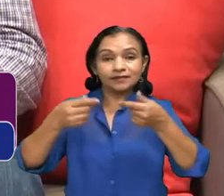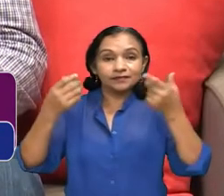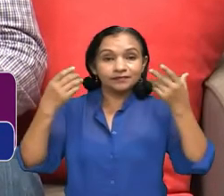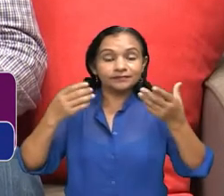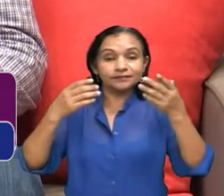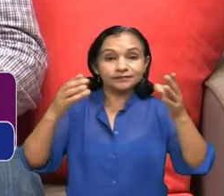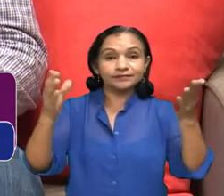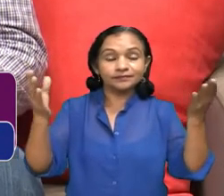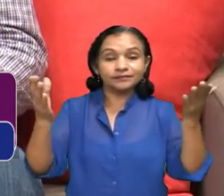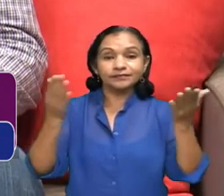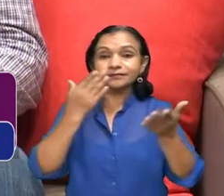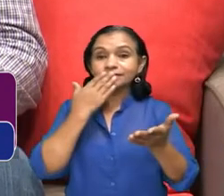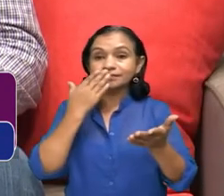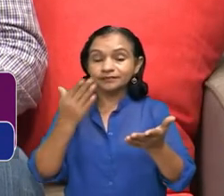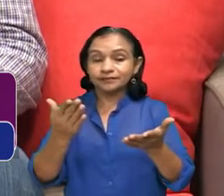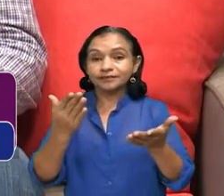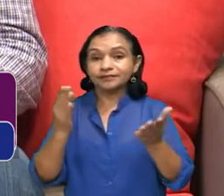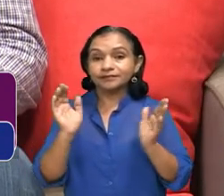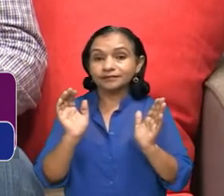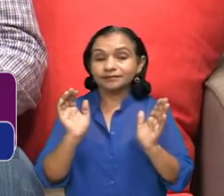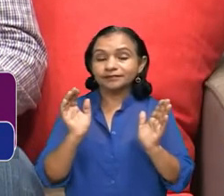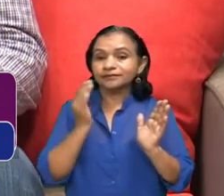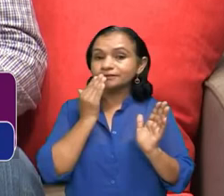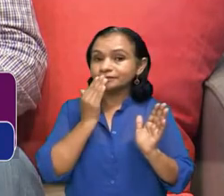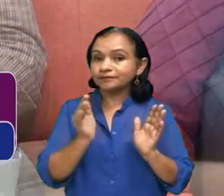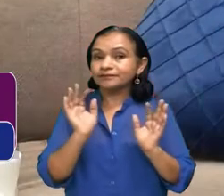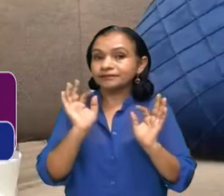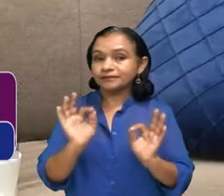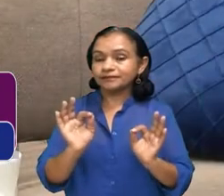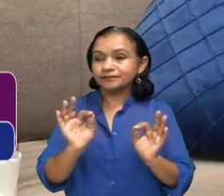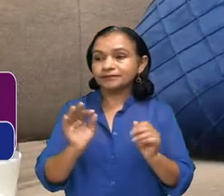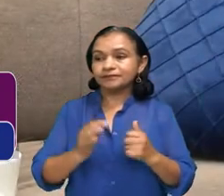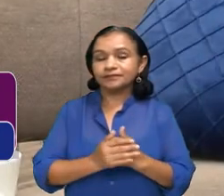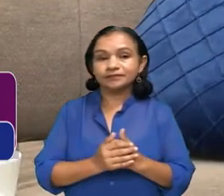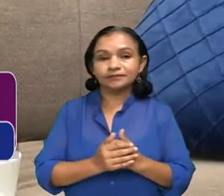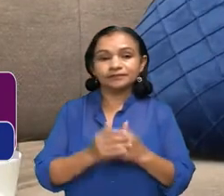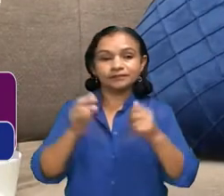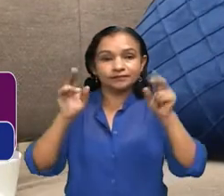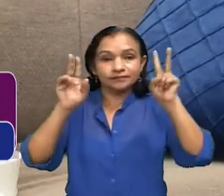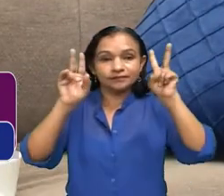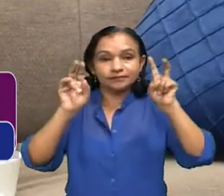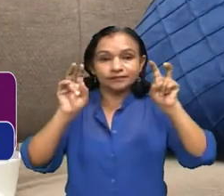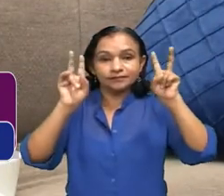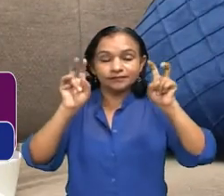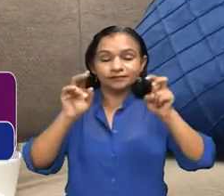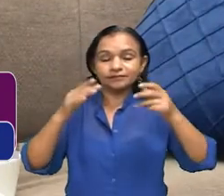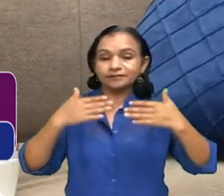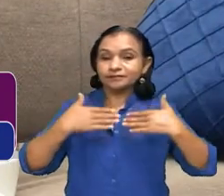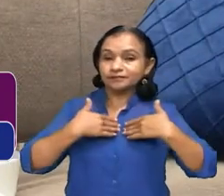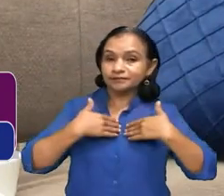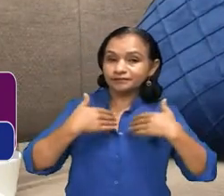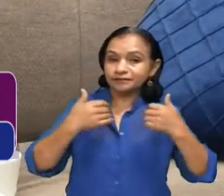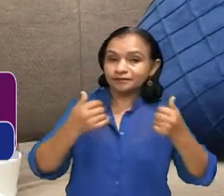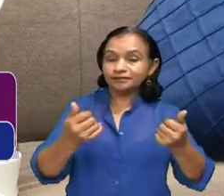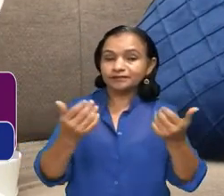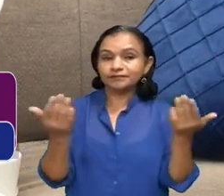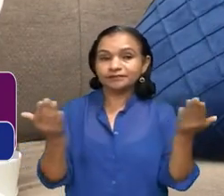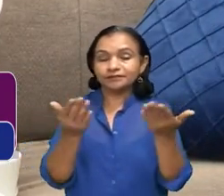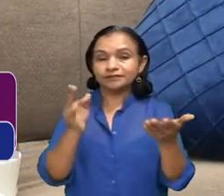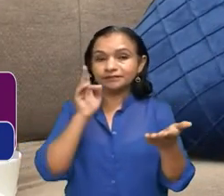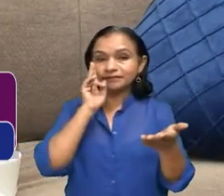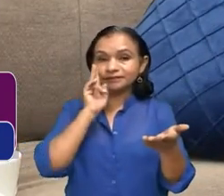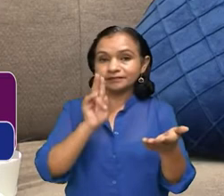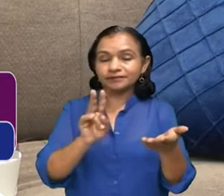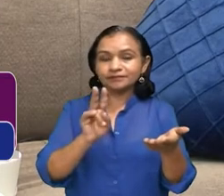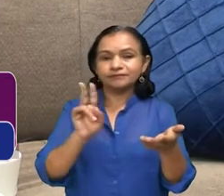producto saludable y es un producto de calidad. Y ahora con este tema de lo saludable, venimos viendo la